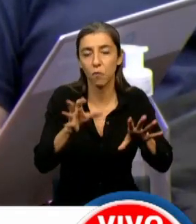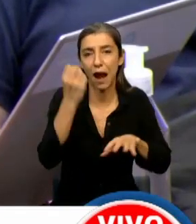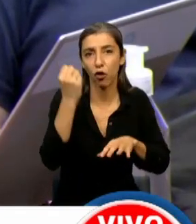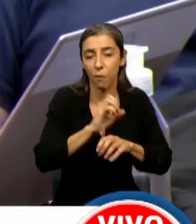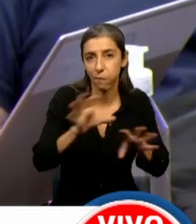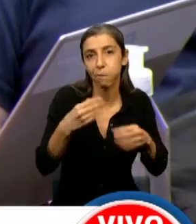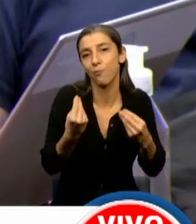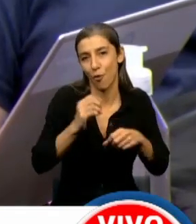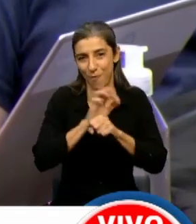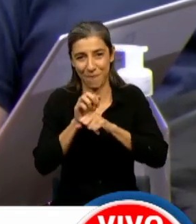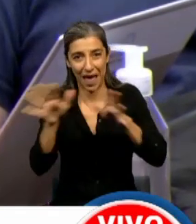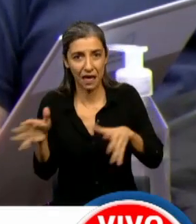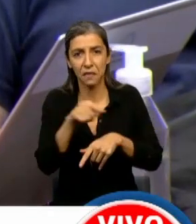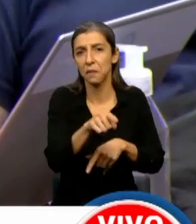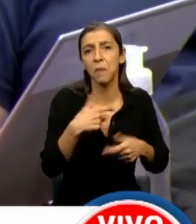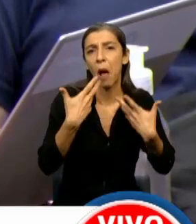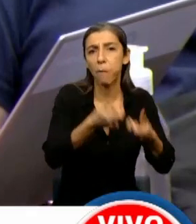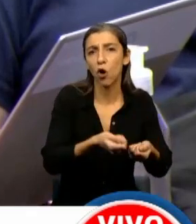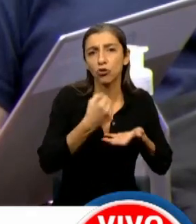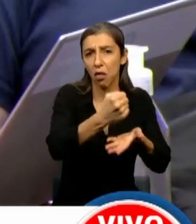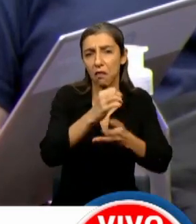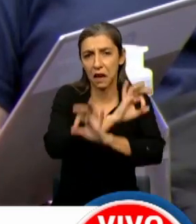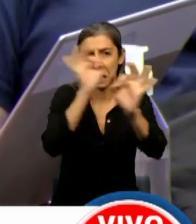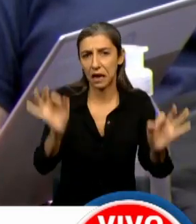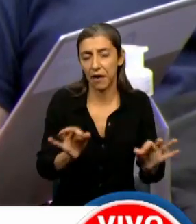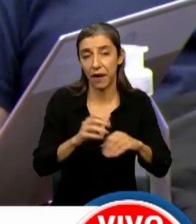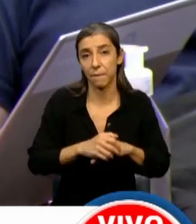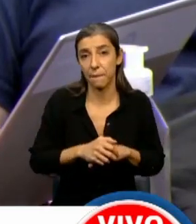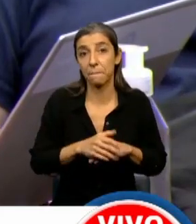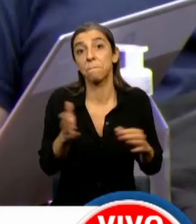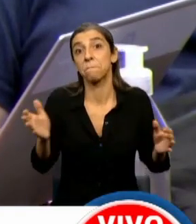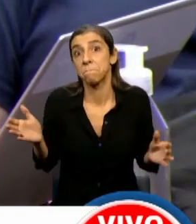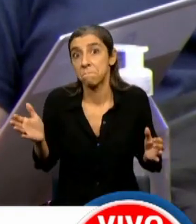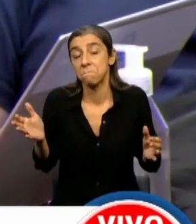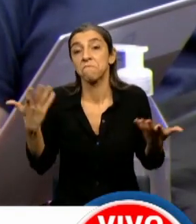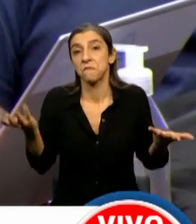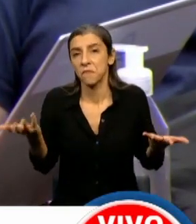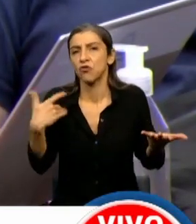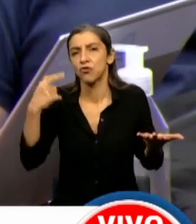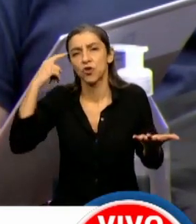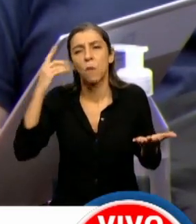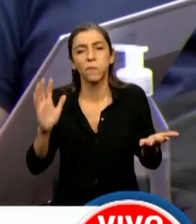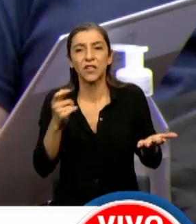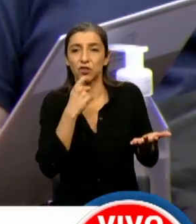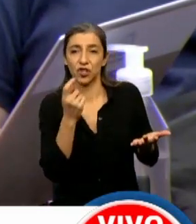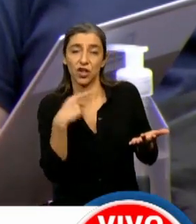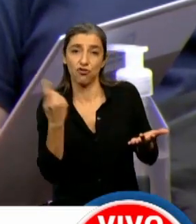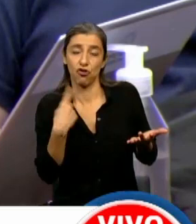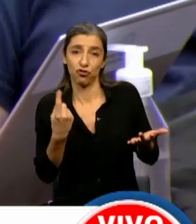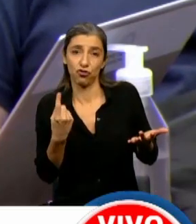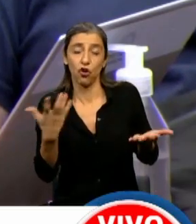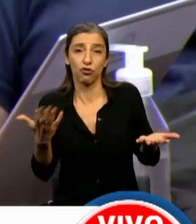Seguramente la recuperación sería mejor si eso hubiera existido, pero por lo menos, si uno va a cuestionar la insuficiencia de